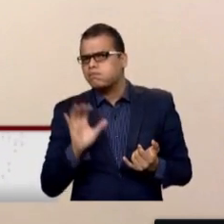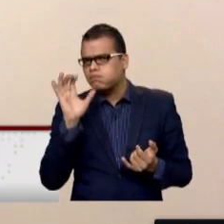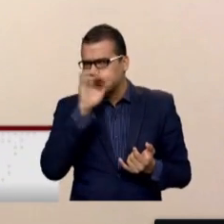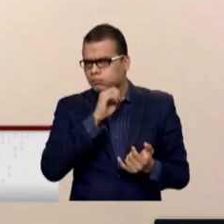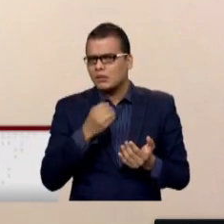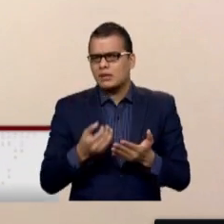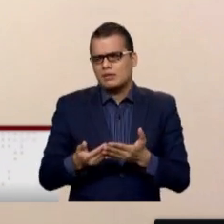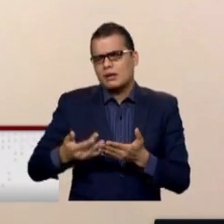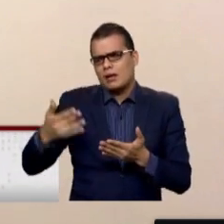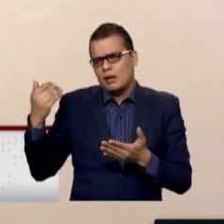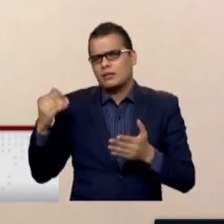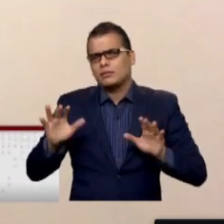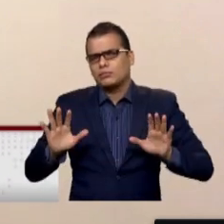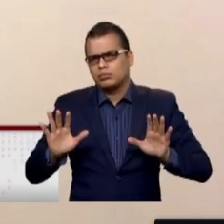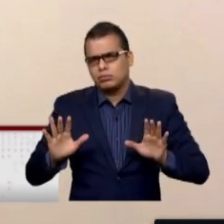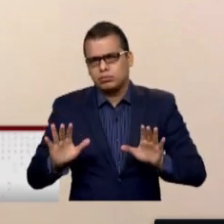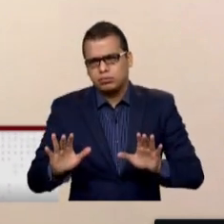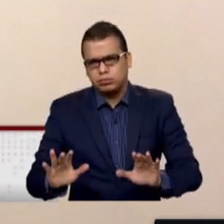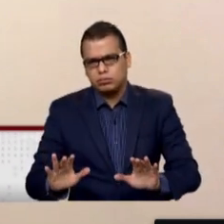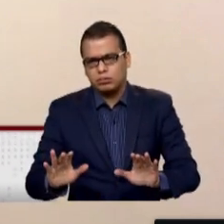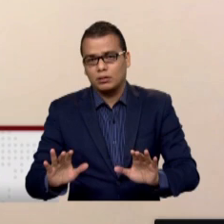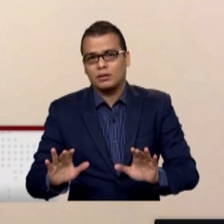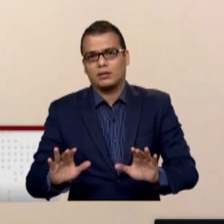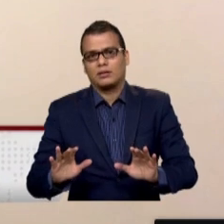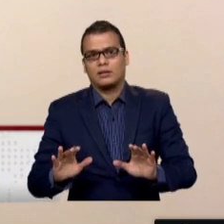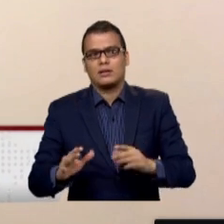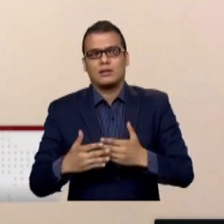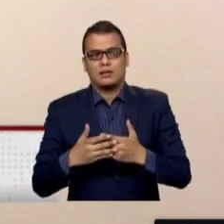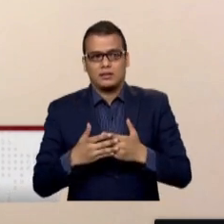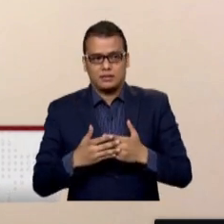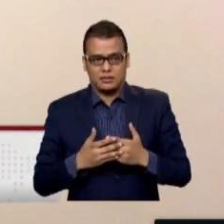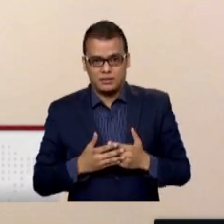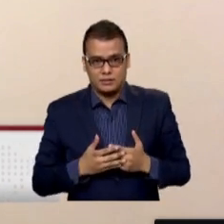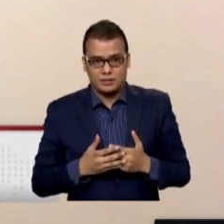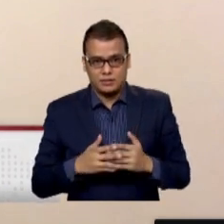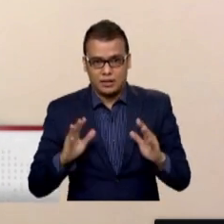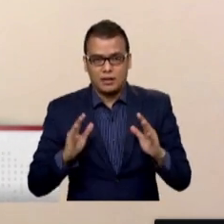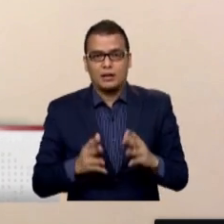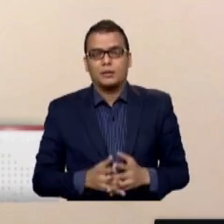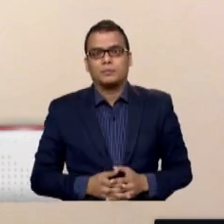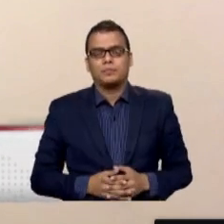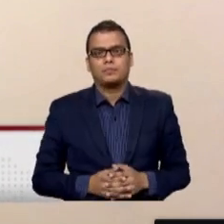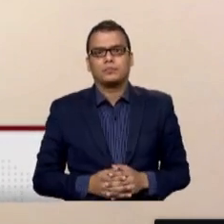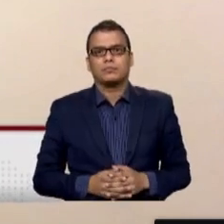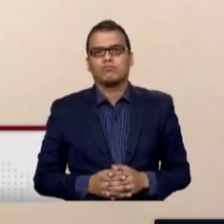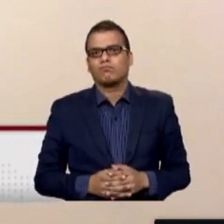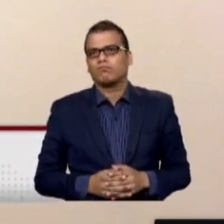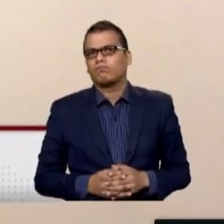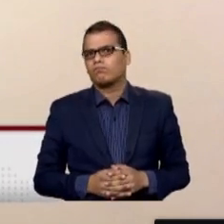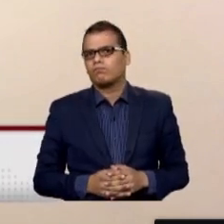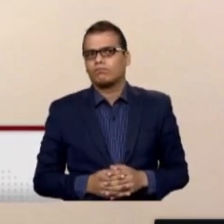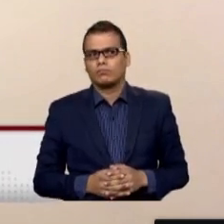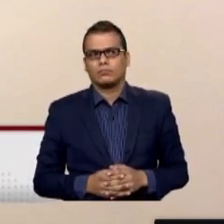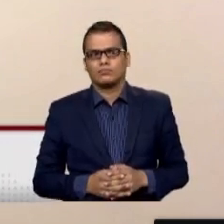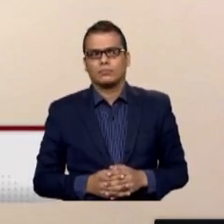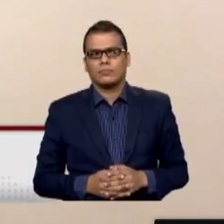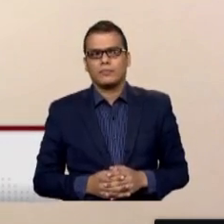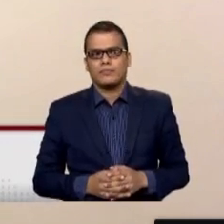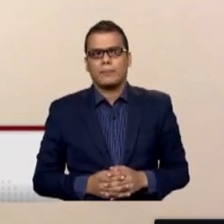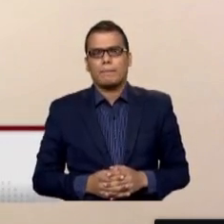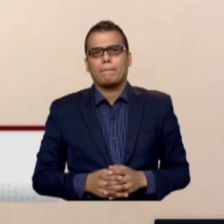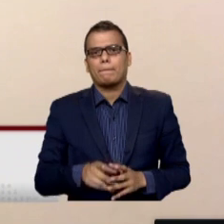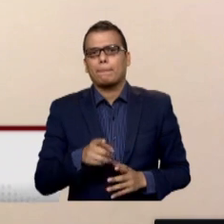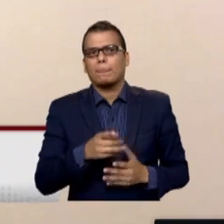que venía de semanas anteriores en el seguimiento de valores como en el